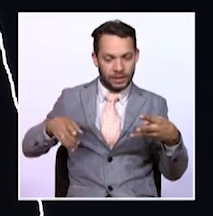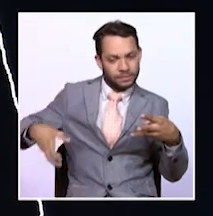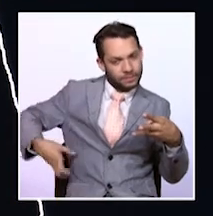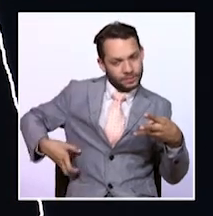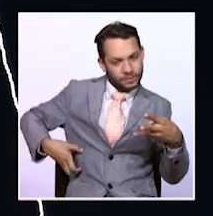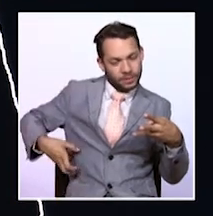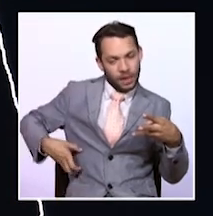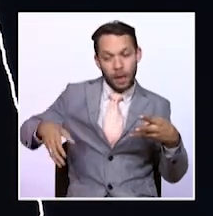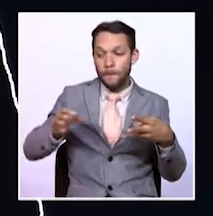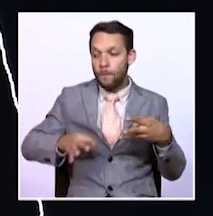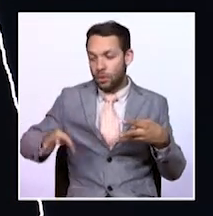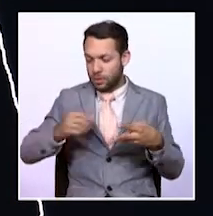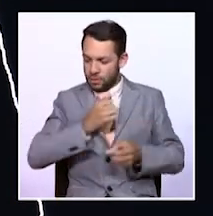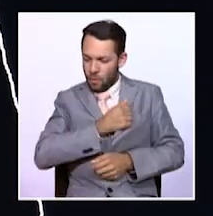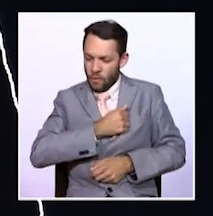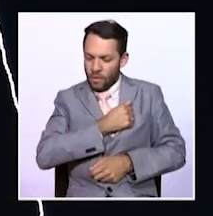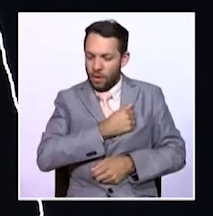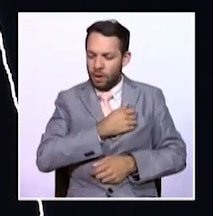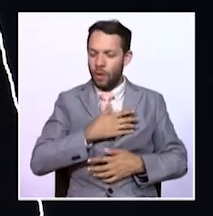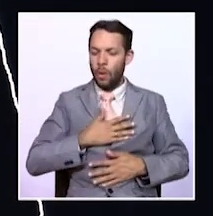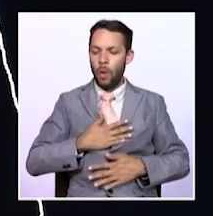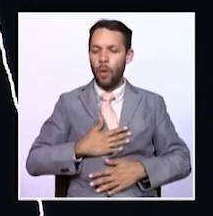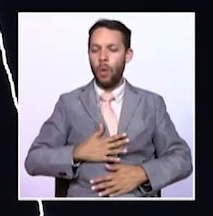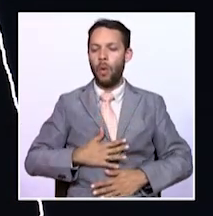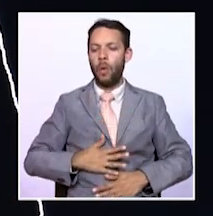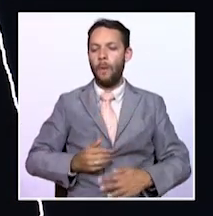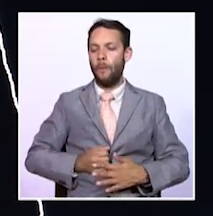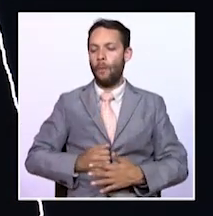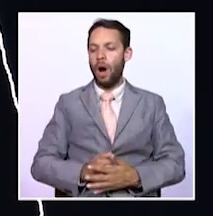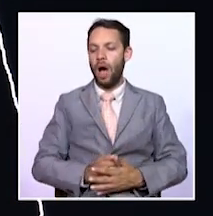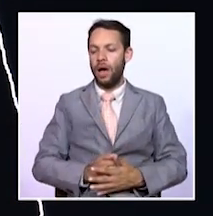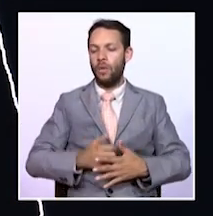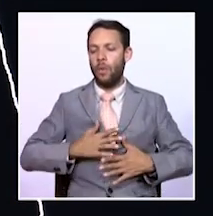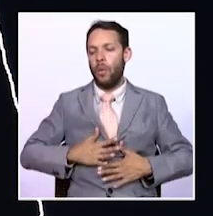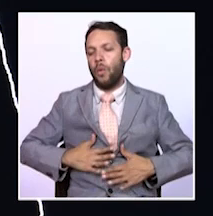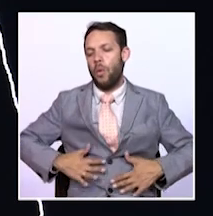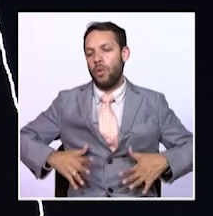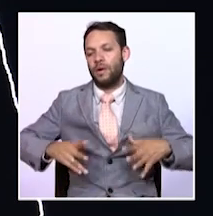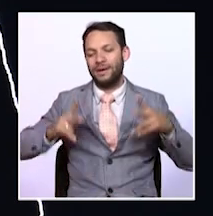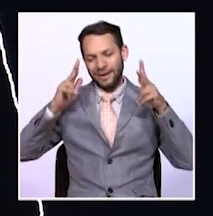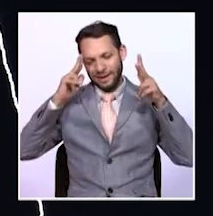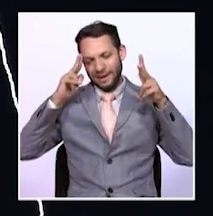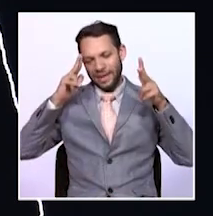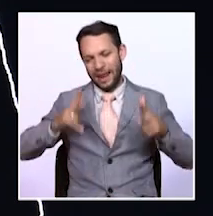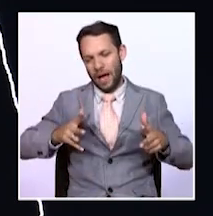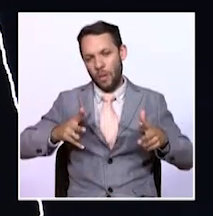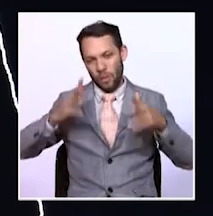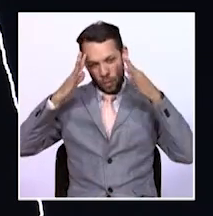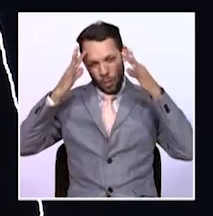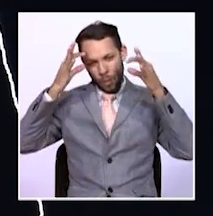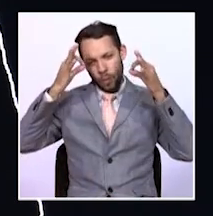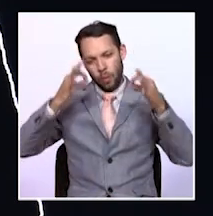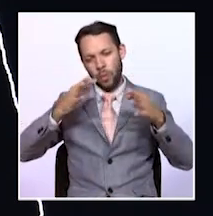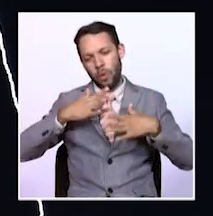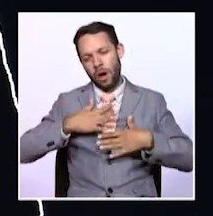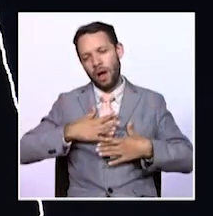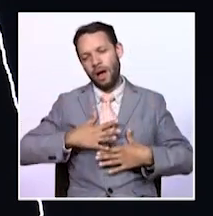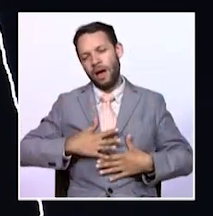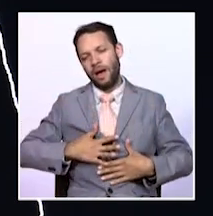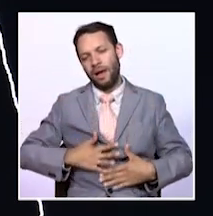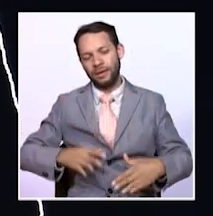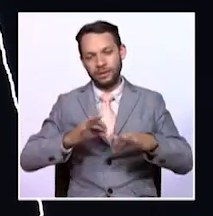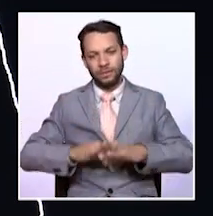un poquito el estómago, y aquí en esta parte vamos a ver todo lo que es